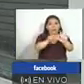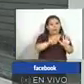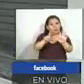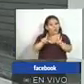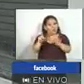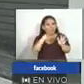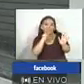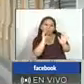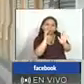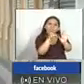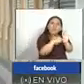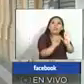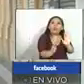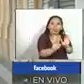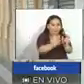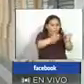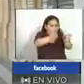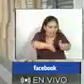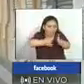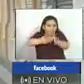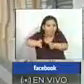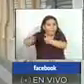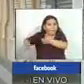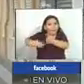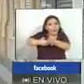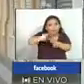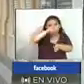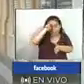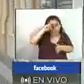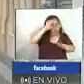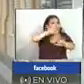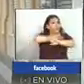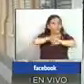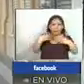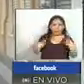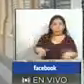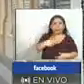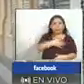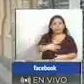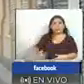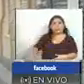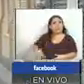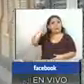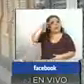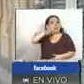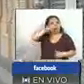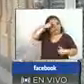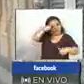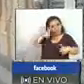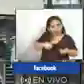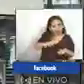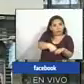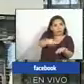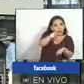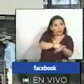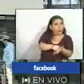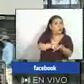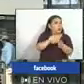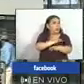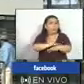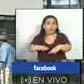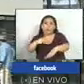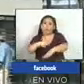establece las fases de apertura económica ya fue sancionado por el presidente de la República. Al límite del plazo fijado en la